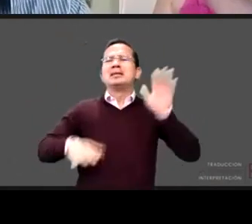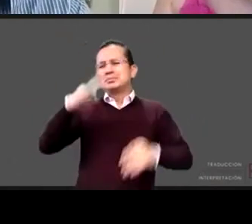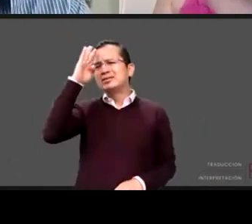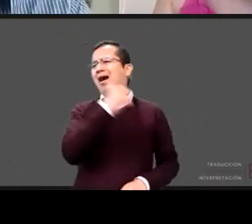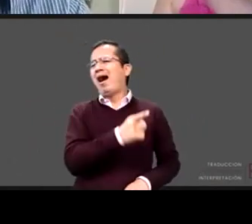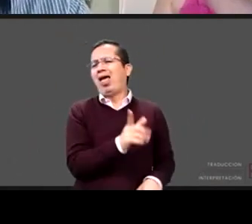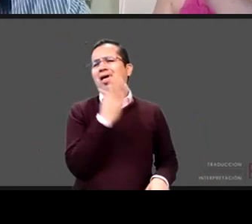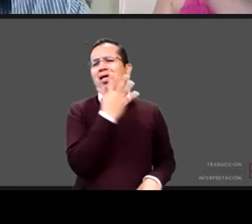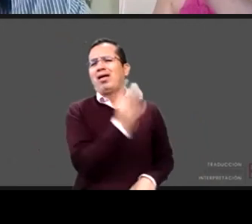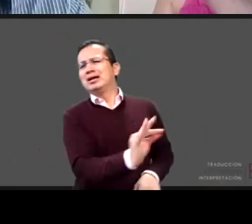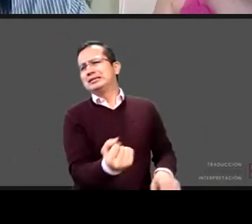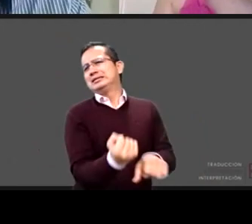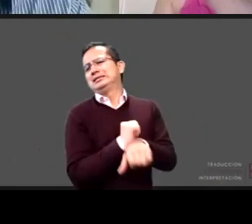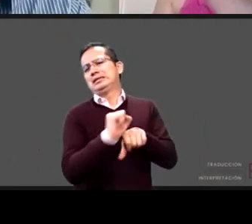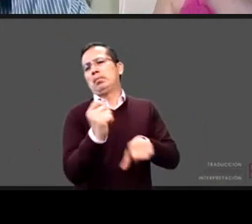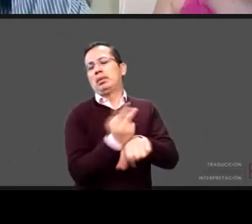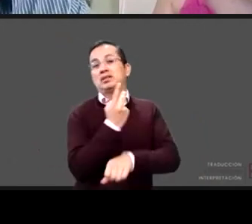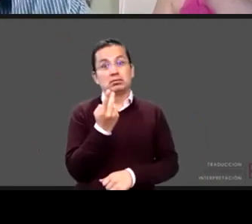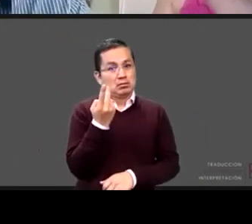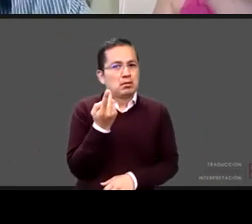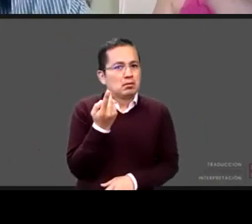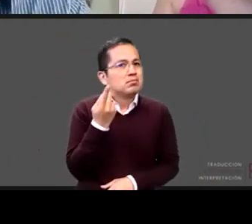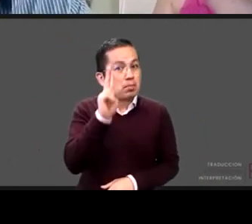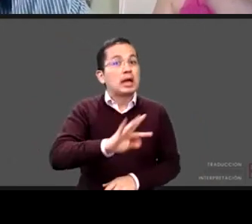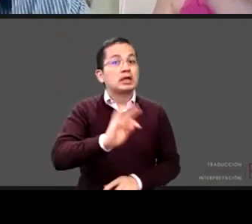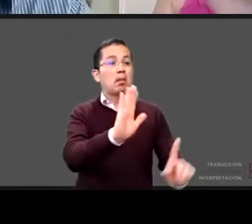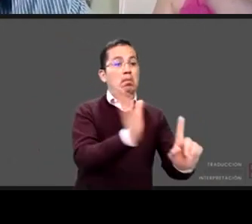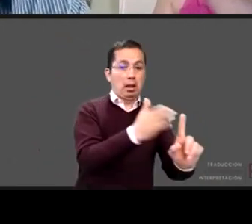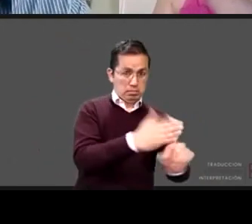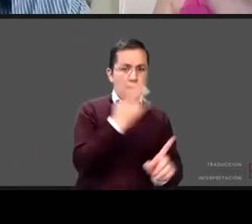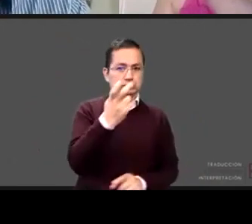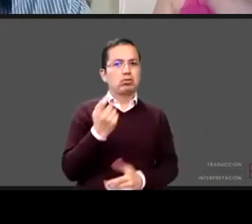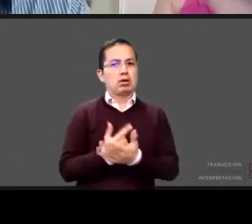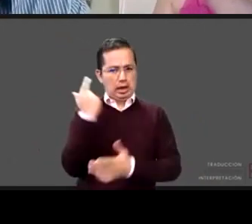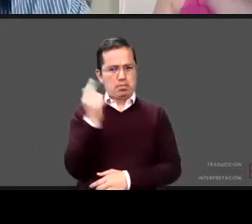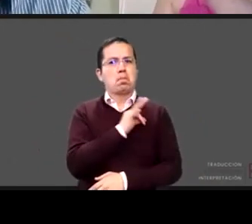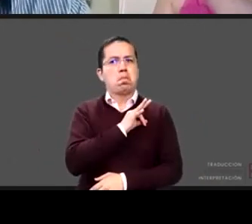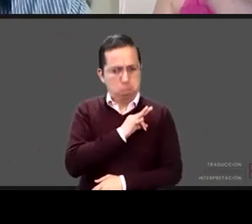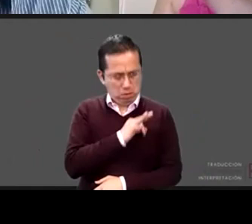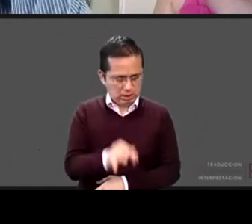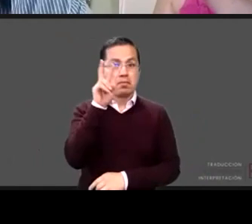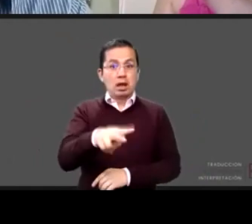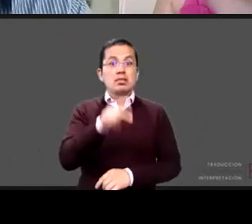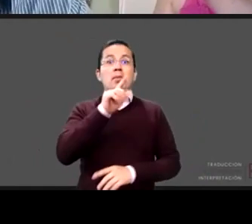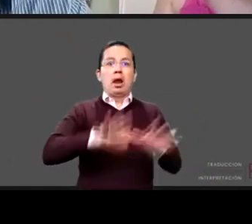un maltrato de una nalgada como una situación ya mucho más grave con golpes con objetos